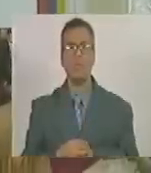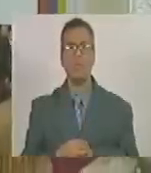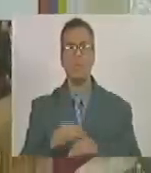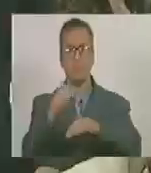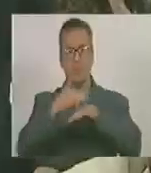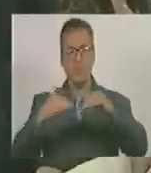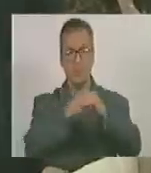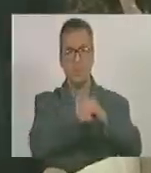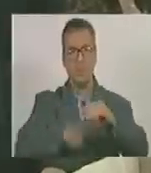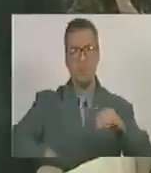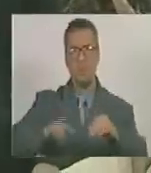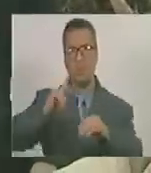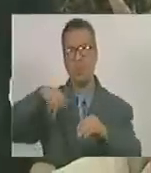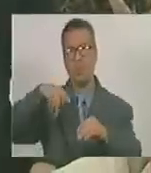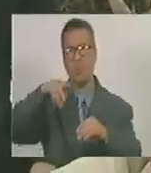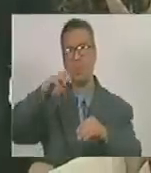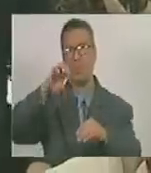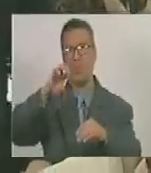Vicepresidente Pedro Infante.